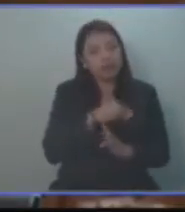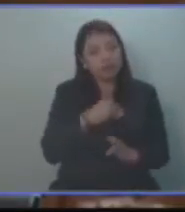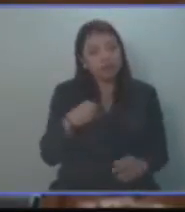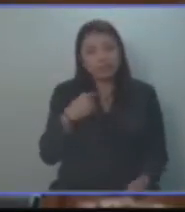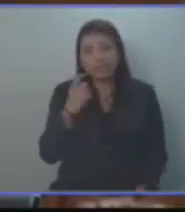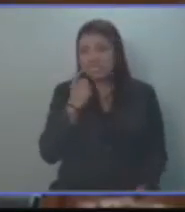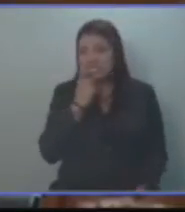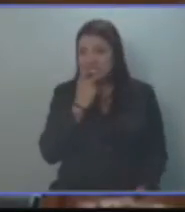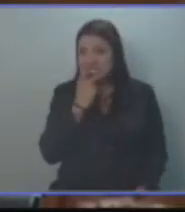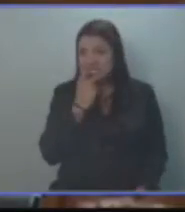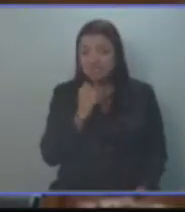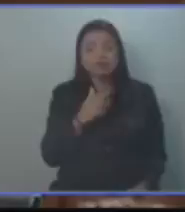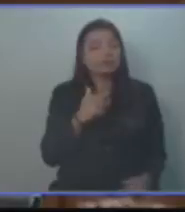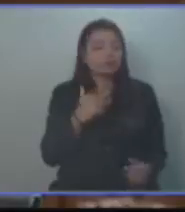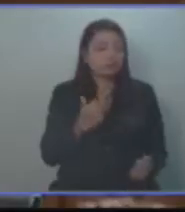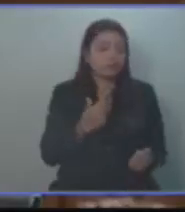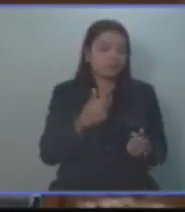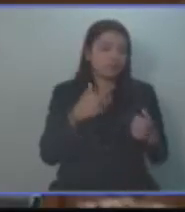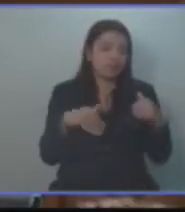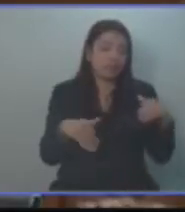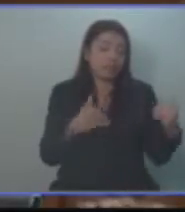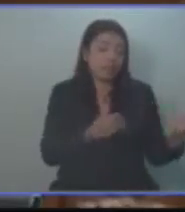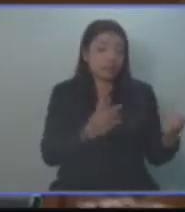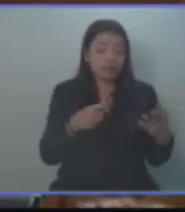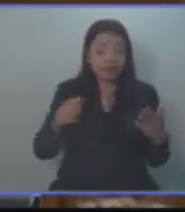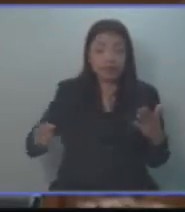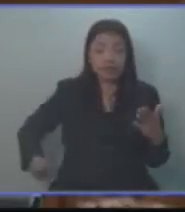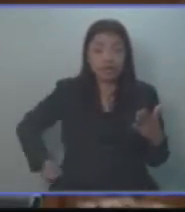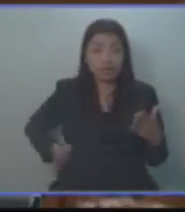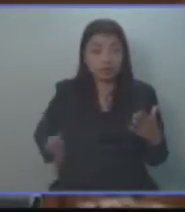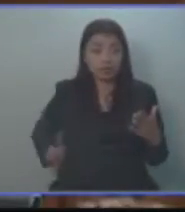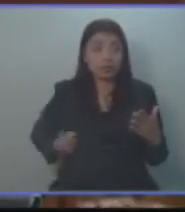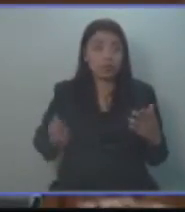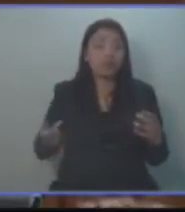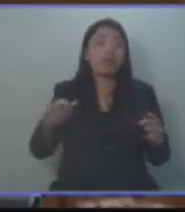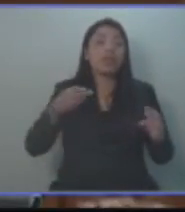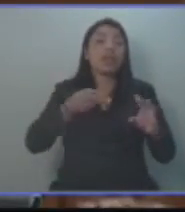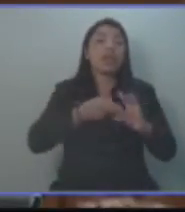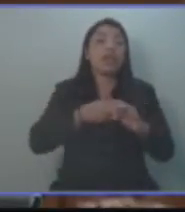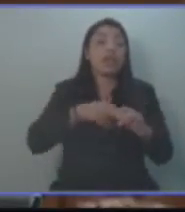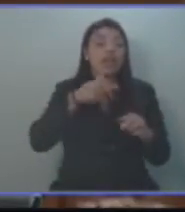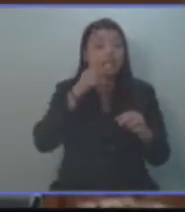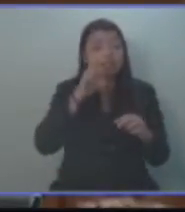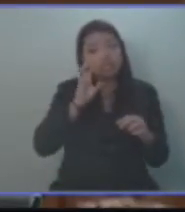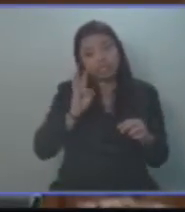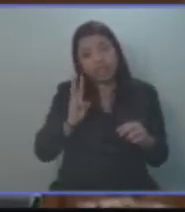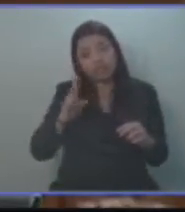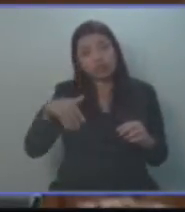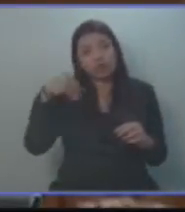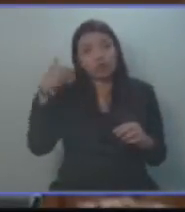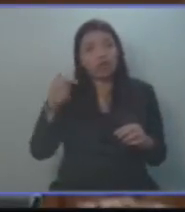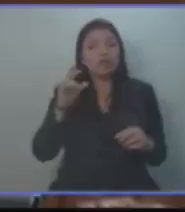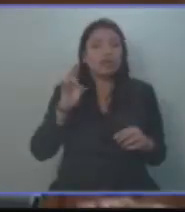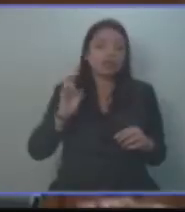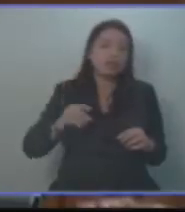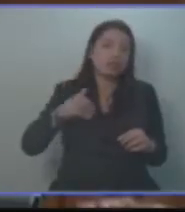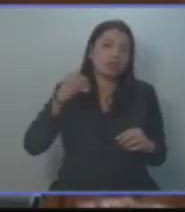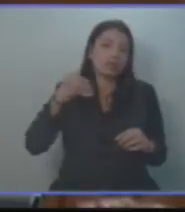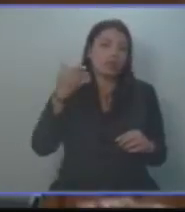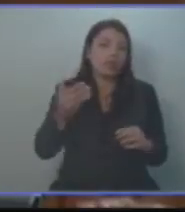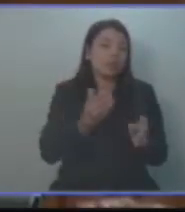dar seguimiento a las actividades de los estudiantes de internado rotatorio y año social de las carreras de medicina